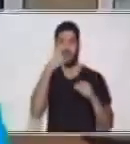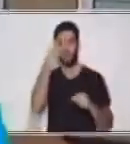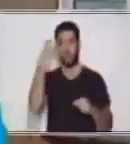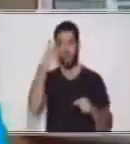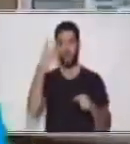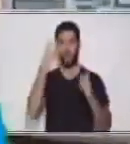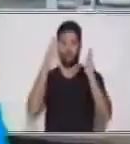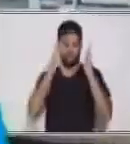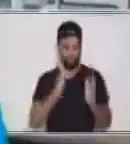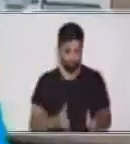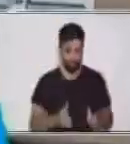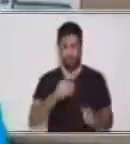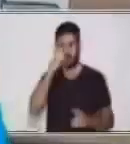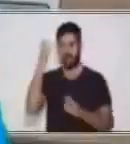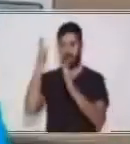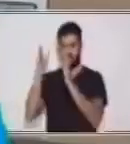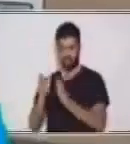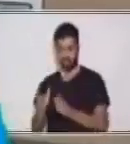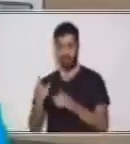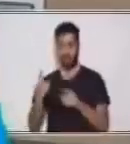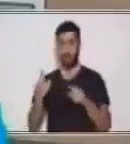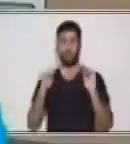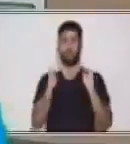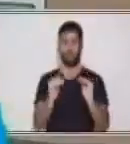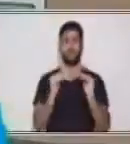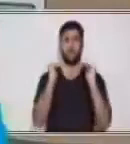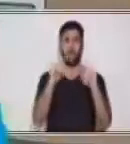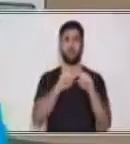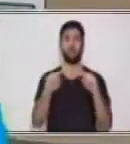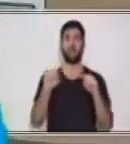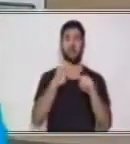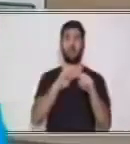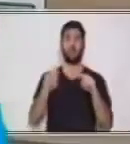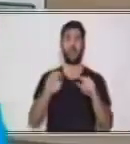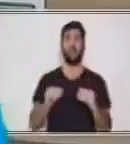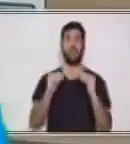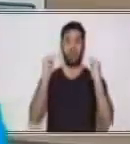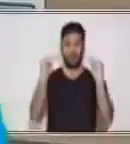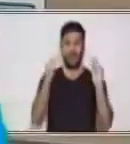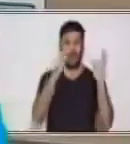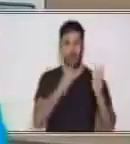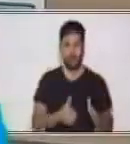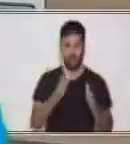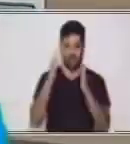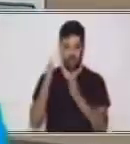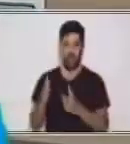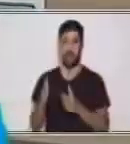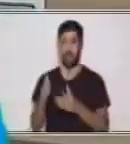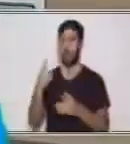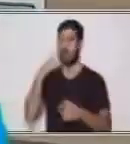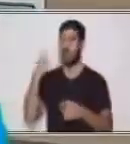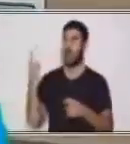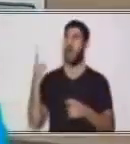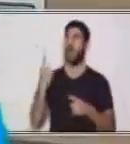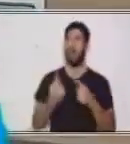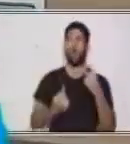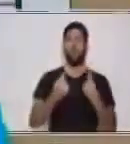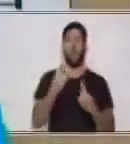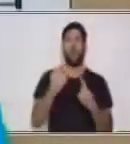Se encuestaron en total 20 personas para ver cuál era su preferencia o tendencia en